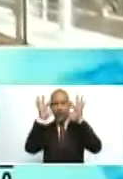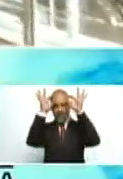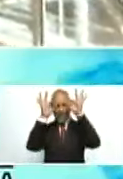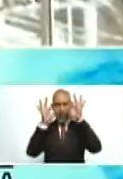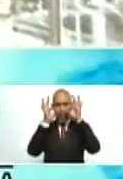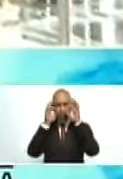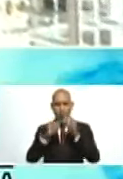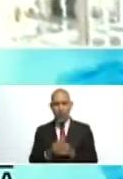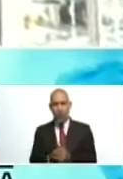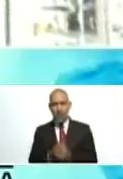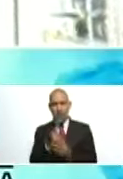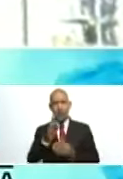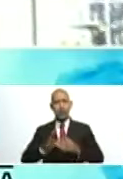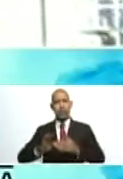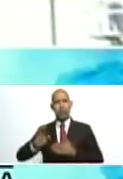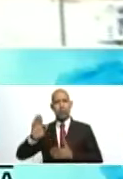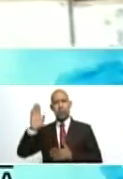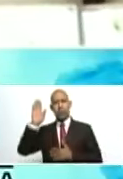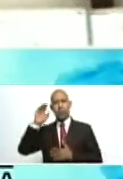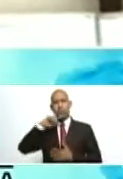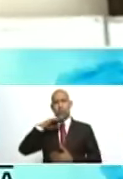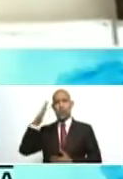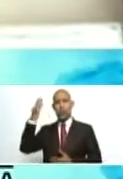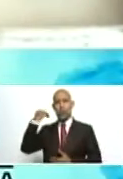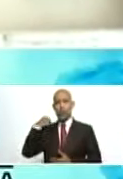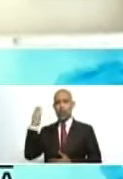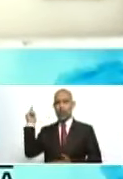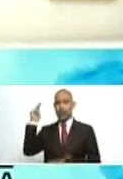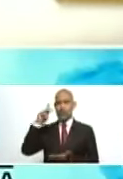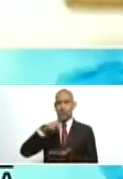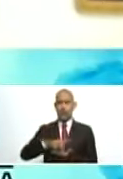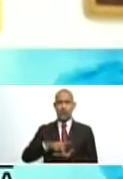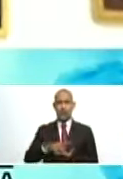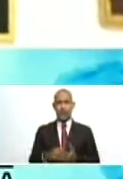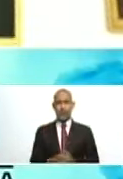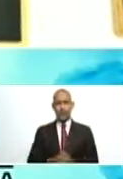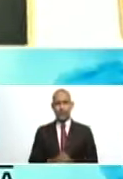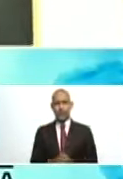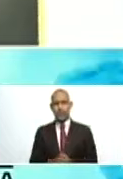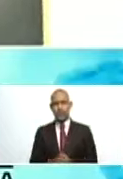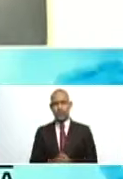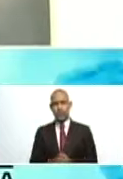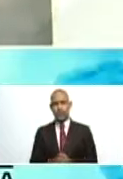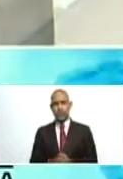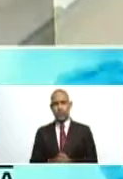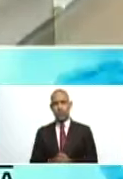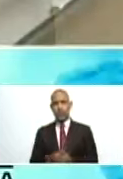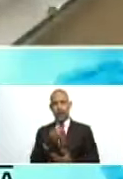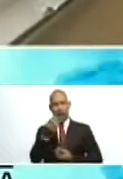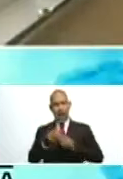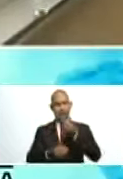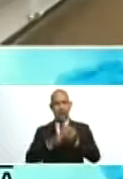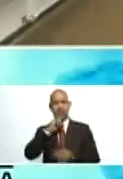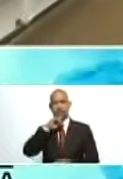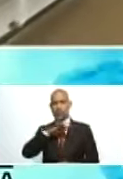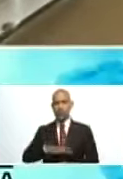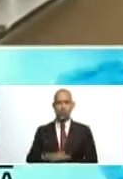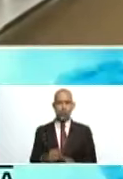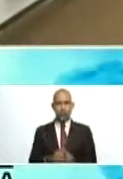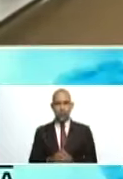y hace aquel juramento para venir a cumplir su misión histórica. Le tocaba una